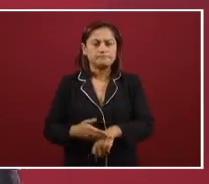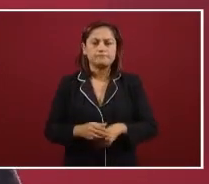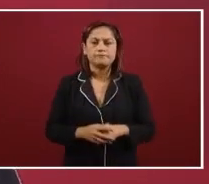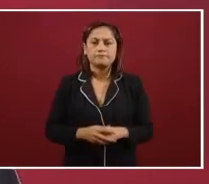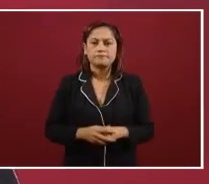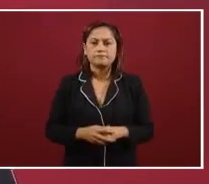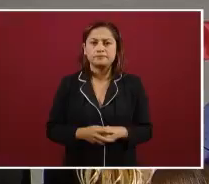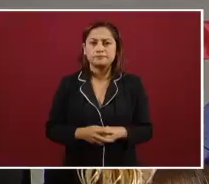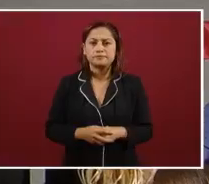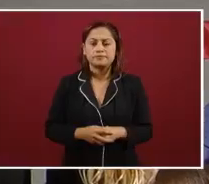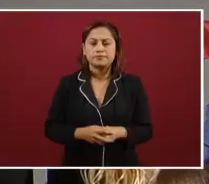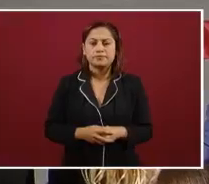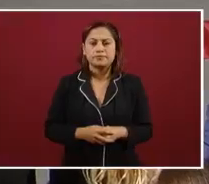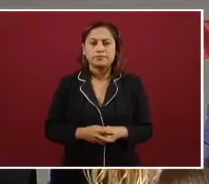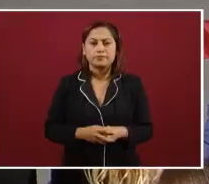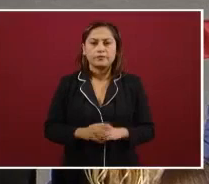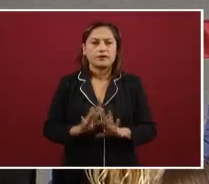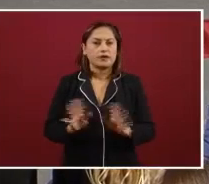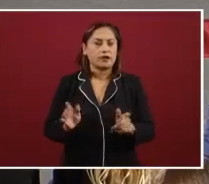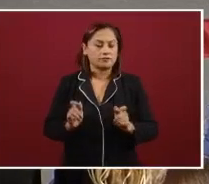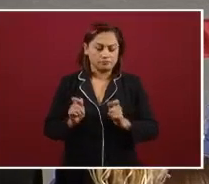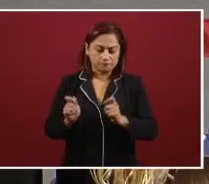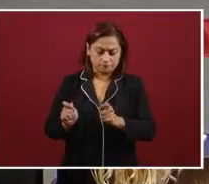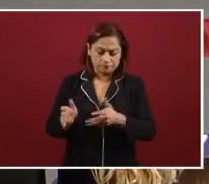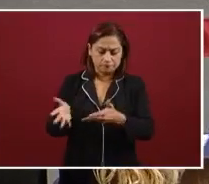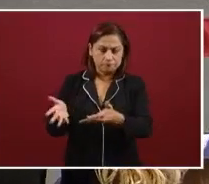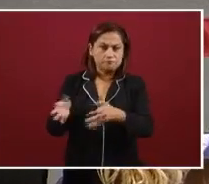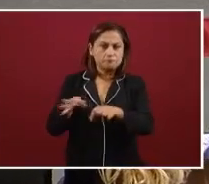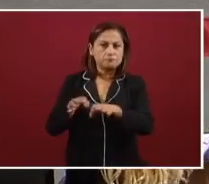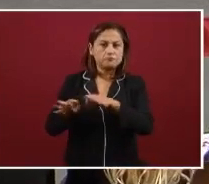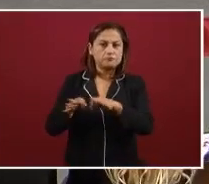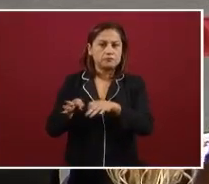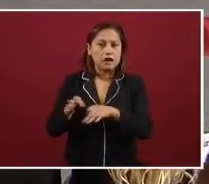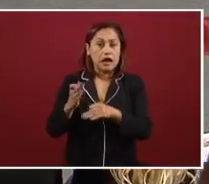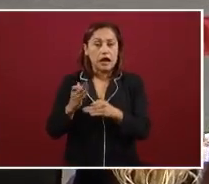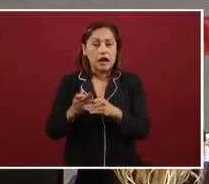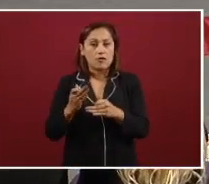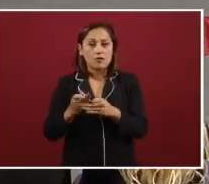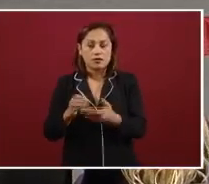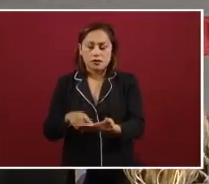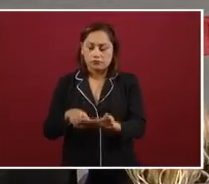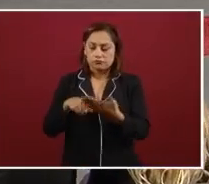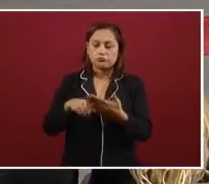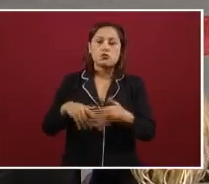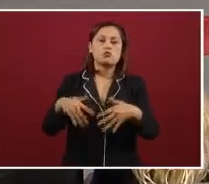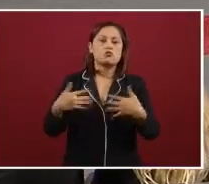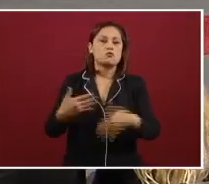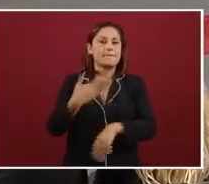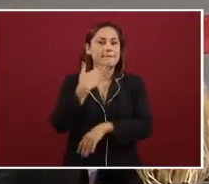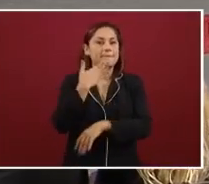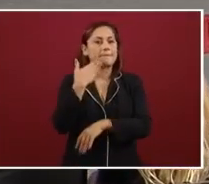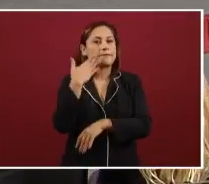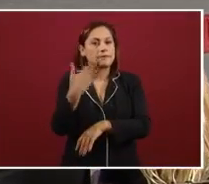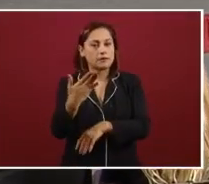y nos ha dado buenos resultados el haber